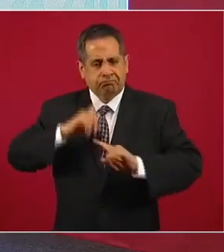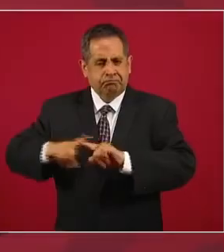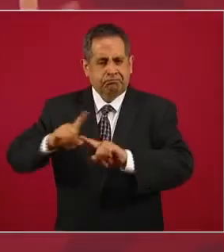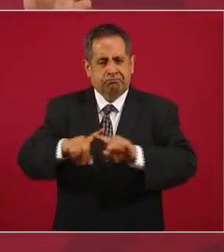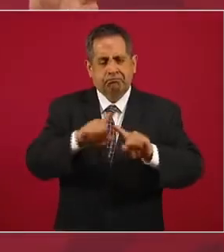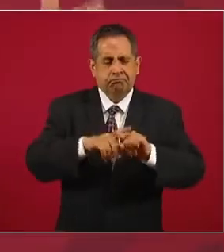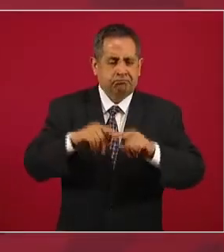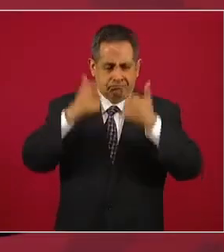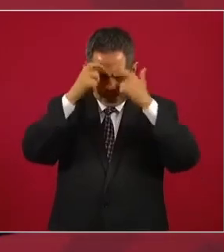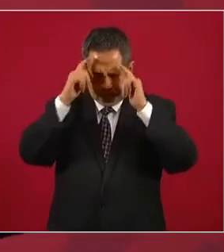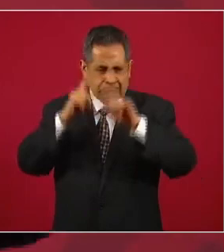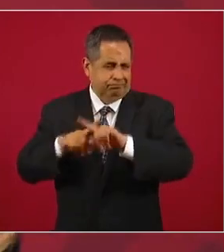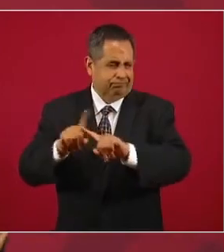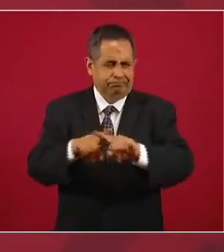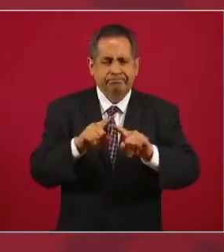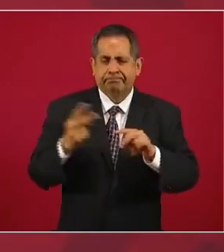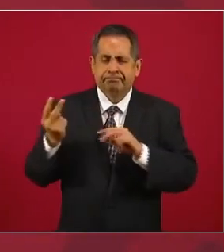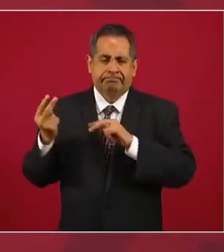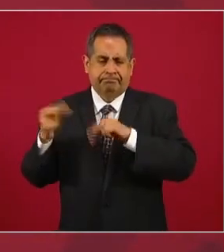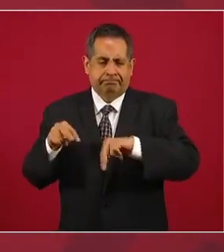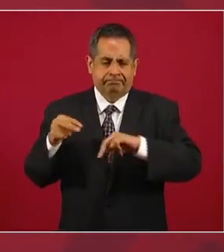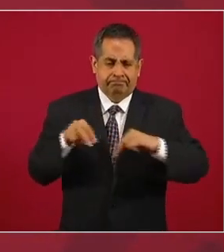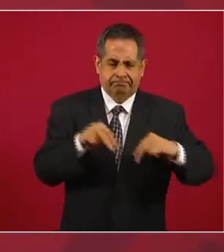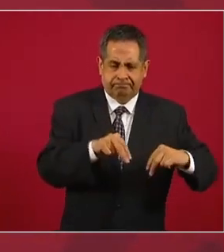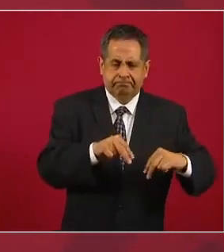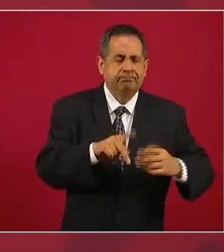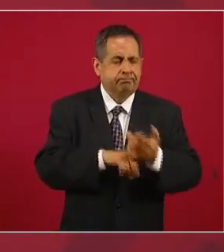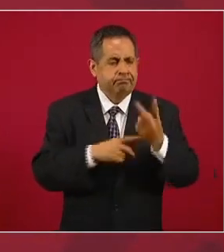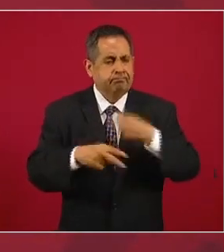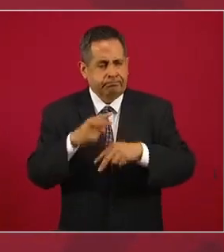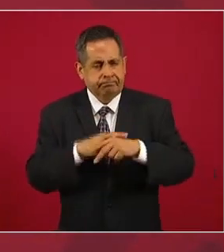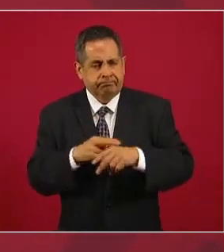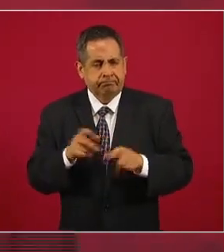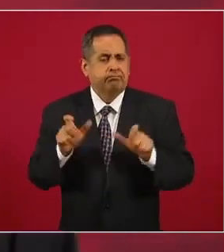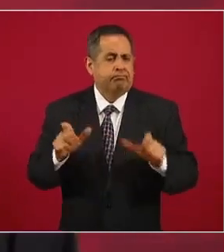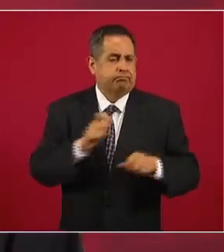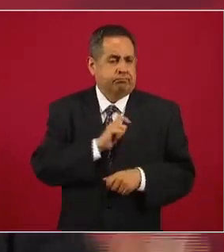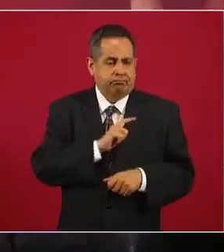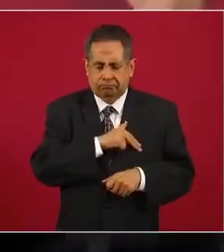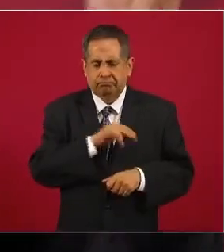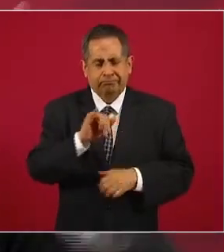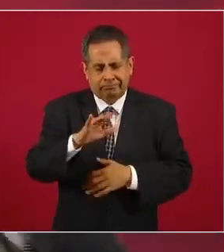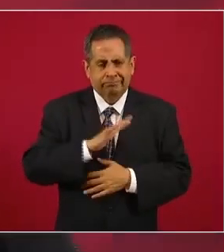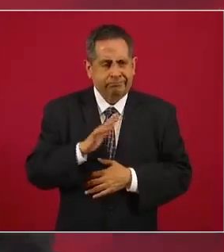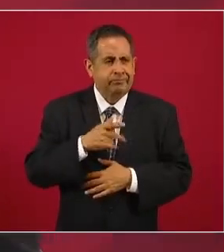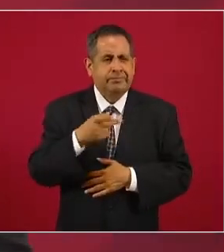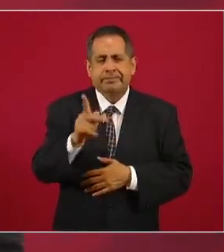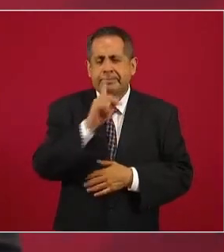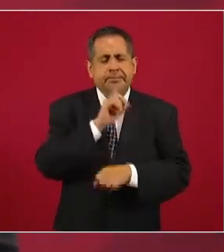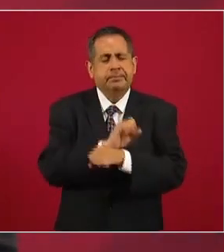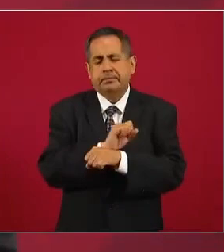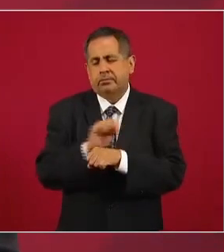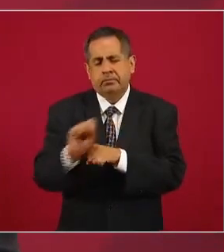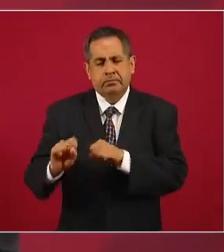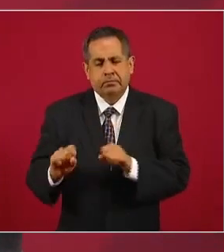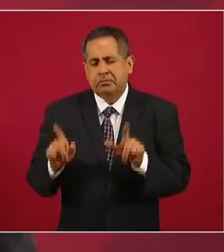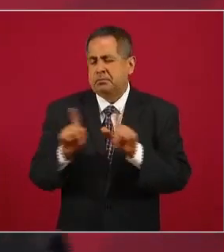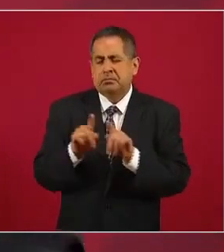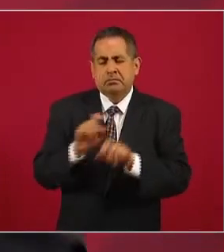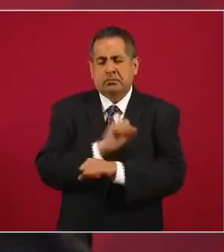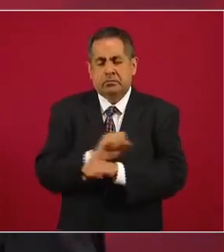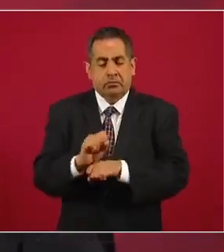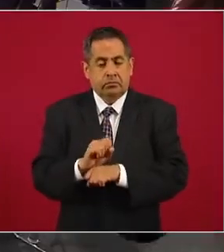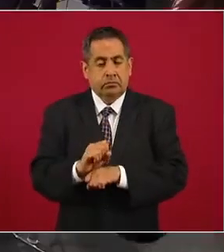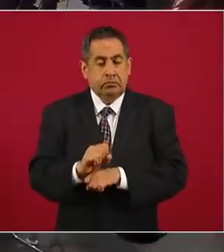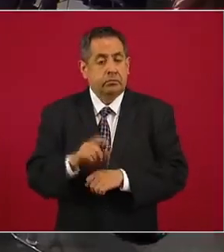tanto de la Marina como de la Secretaría de la Defensa y la Guardia Nacional, pero son representaciones.